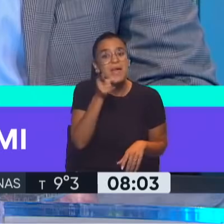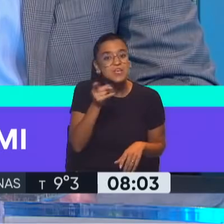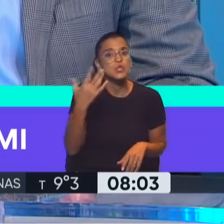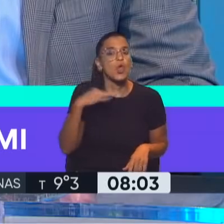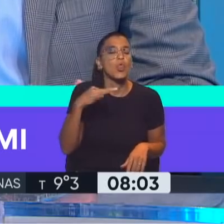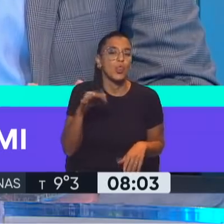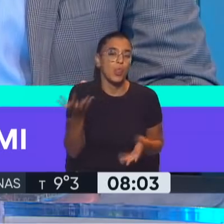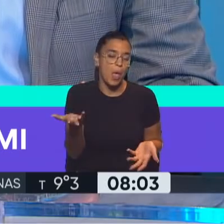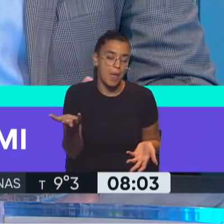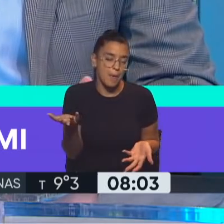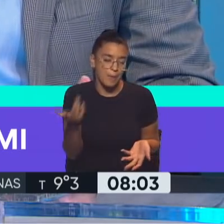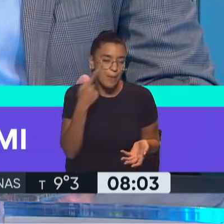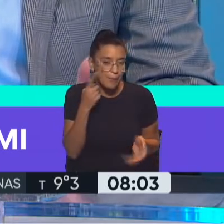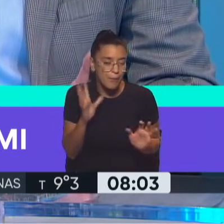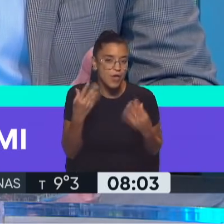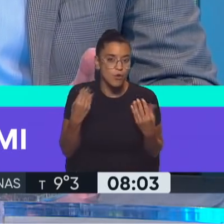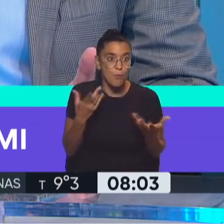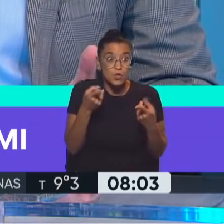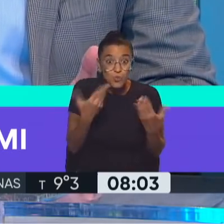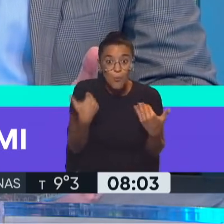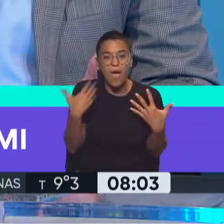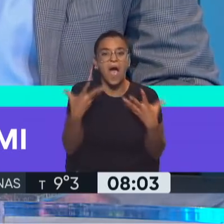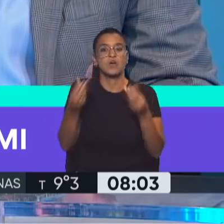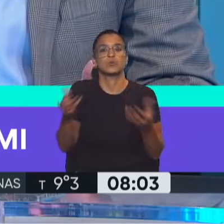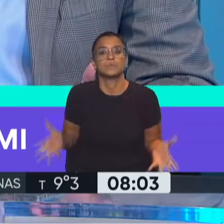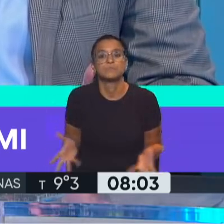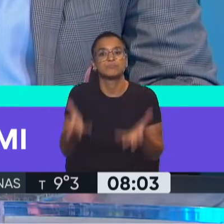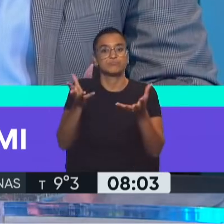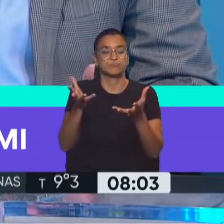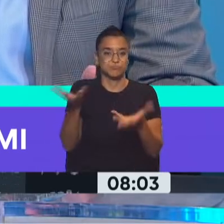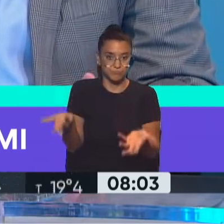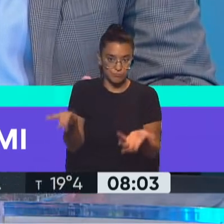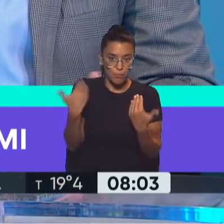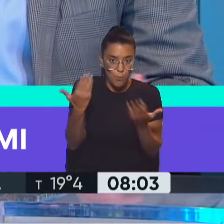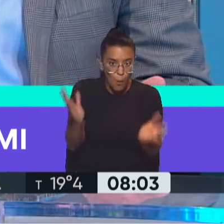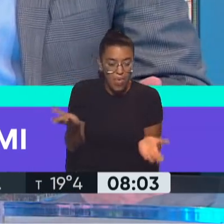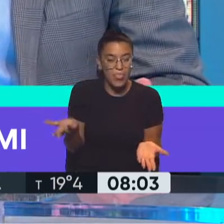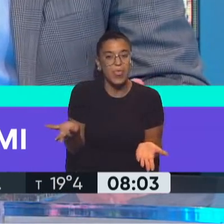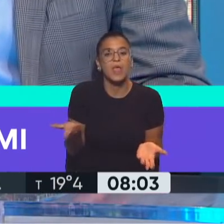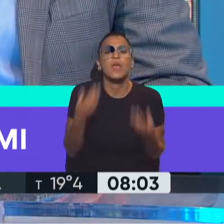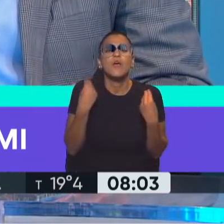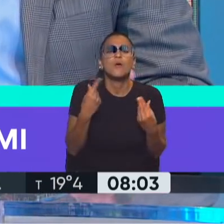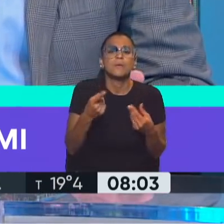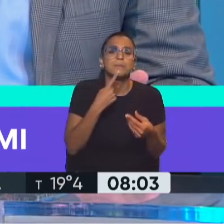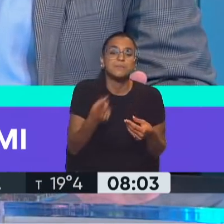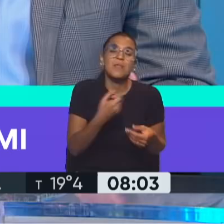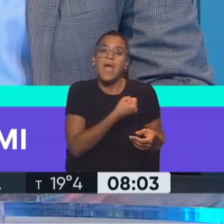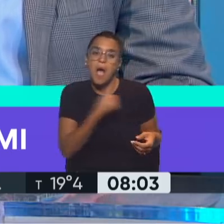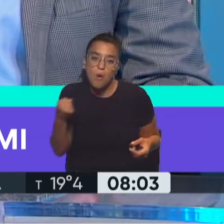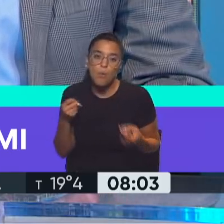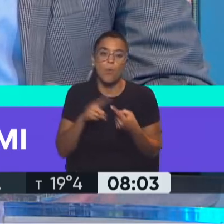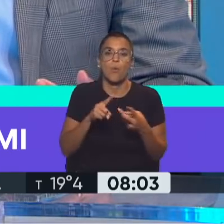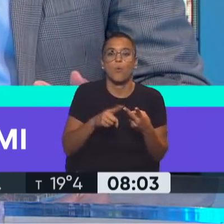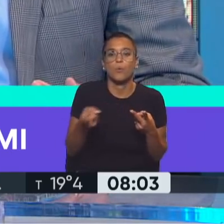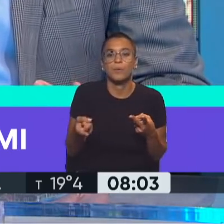eficientizar lo y eso podría ayudar a acelerar la reducción déficit fiscal como lo llamamos eso ajuste